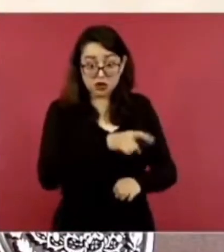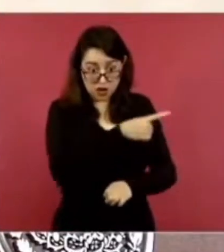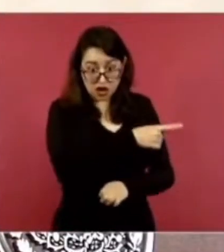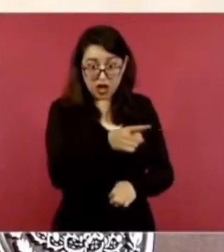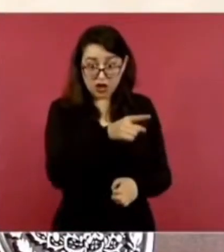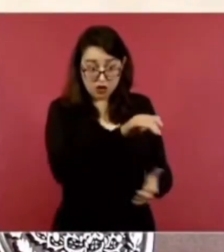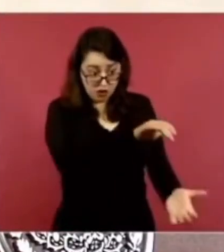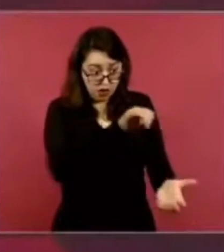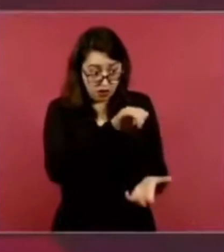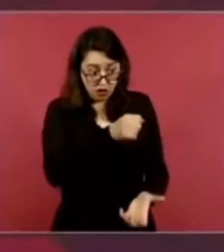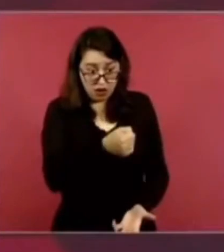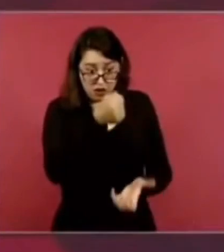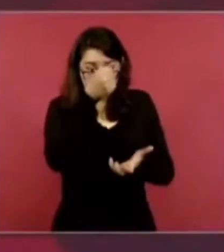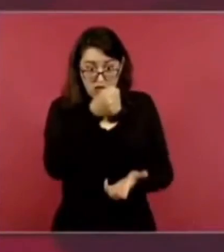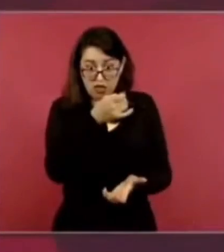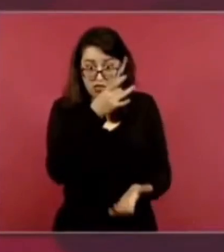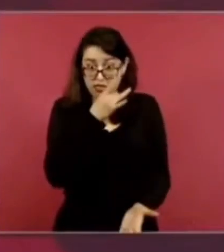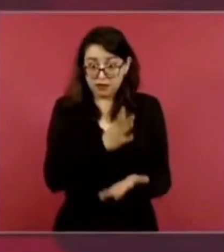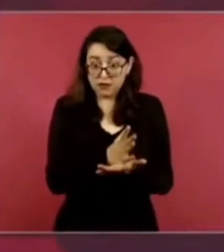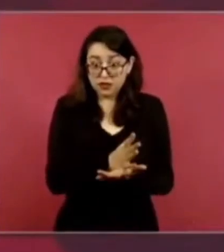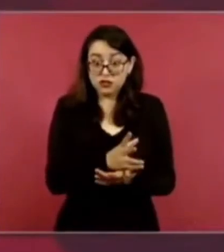también los trabajadores.